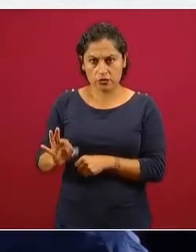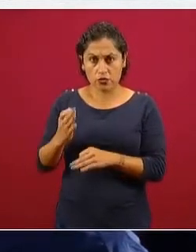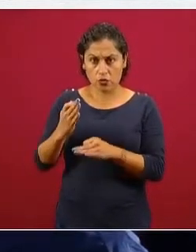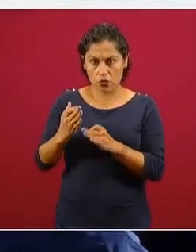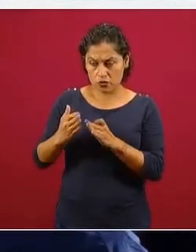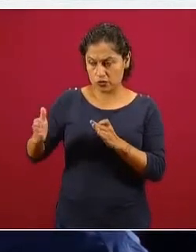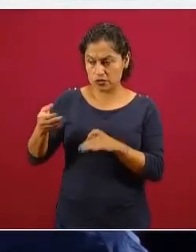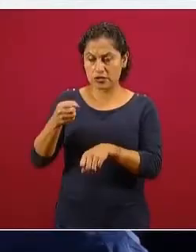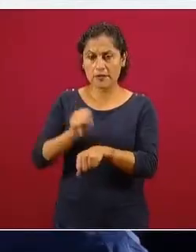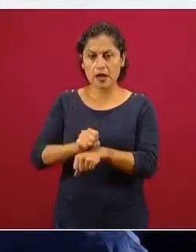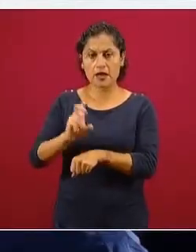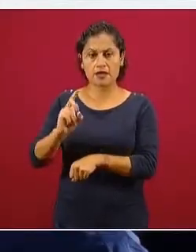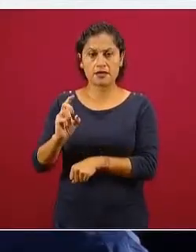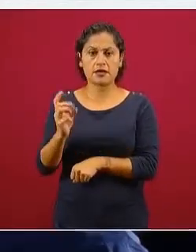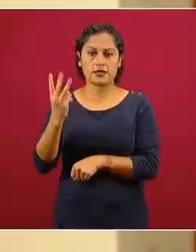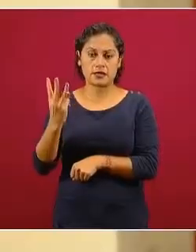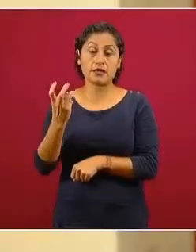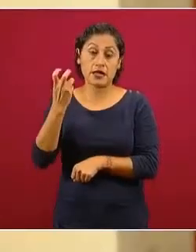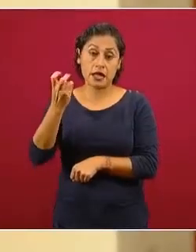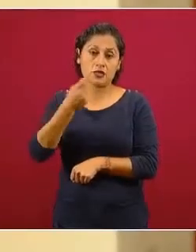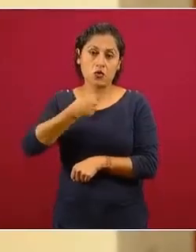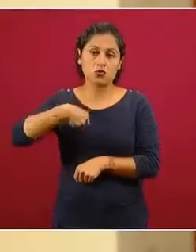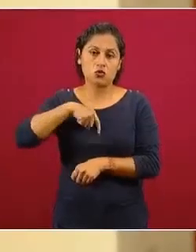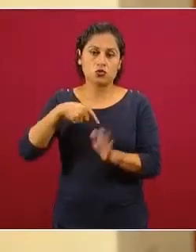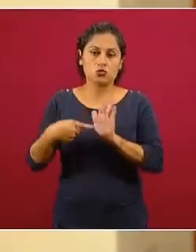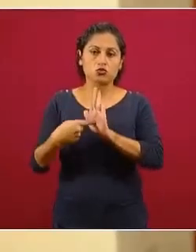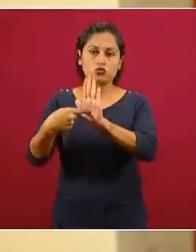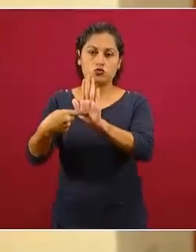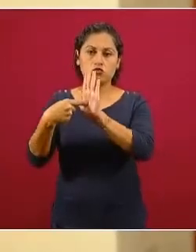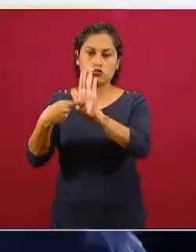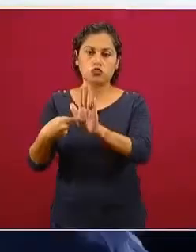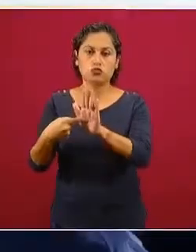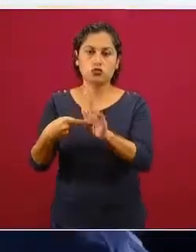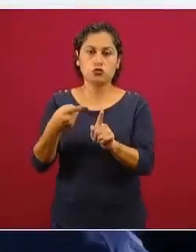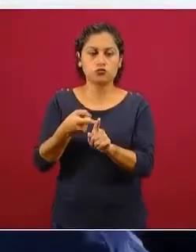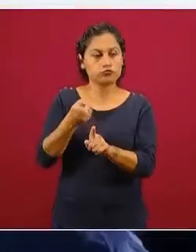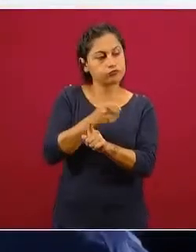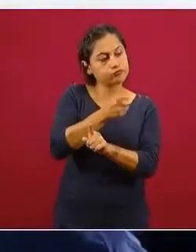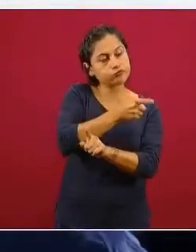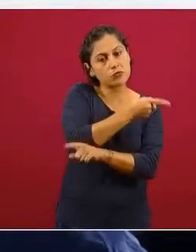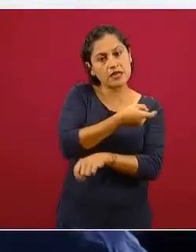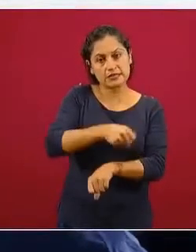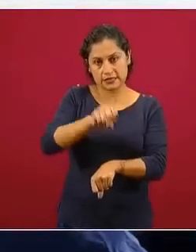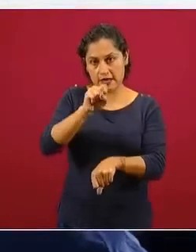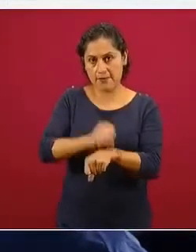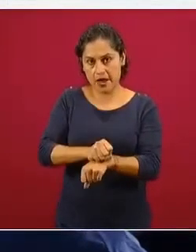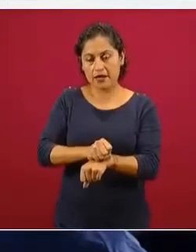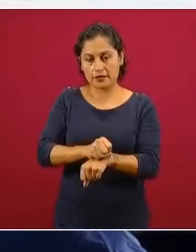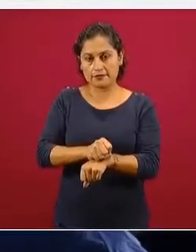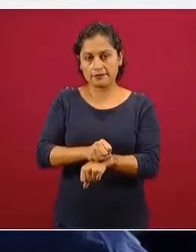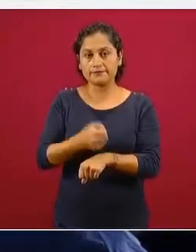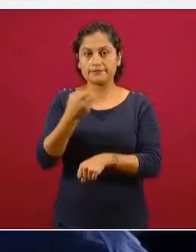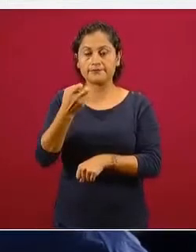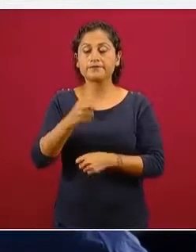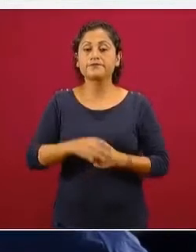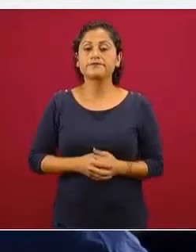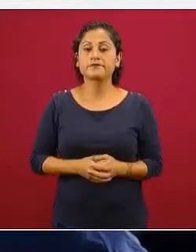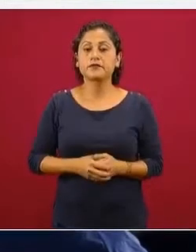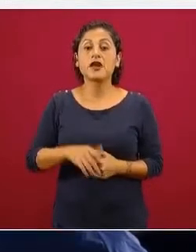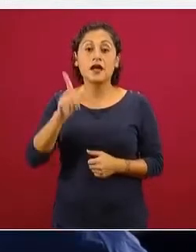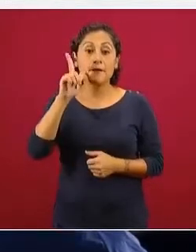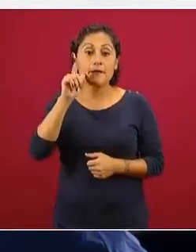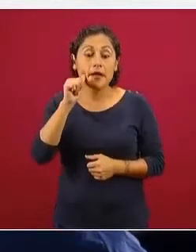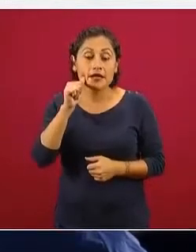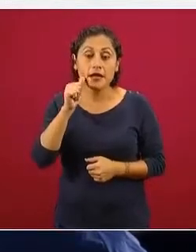que es un porcentaje que hemos traído prácticamente durante toda esta semana, que es el porcentaje de positividad. Mañana que veamos la